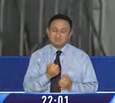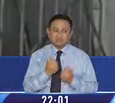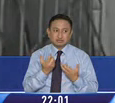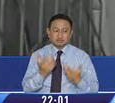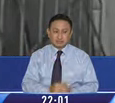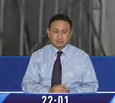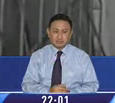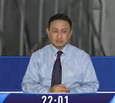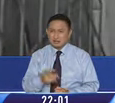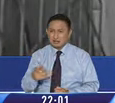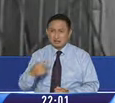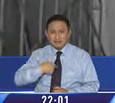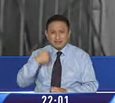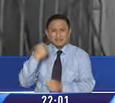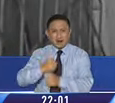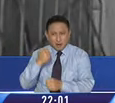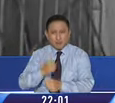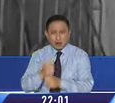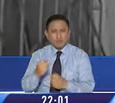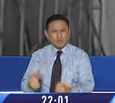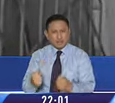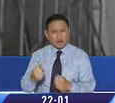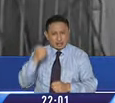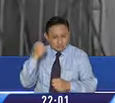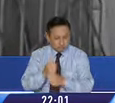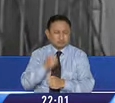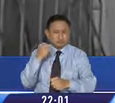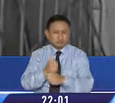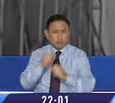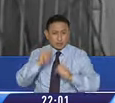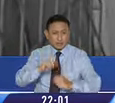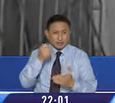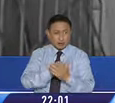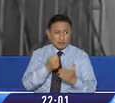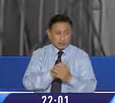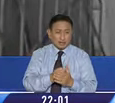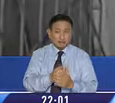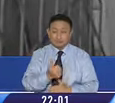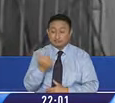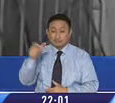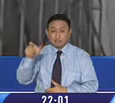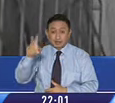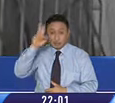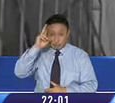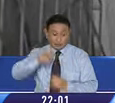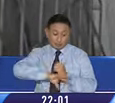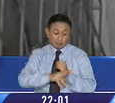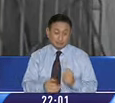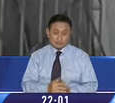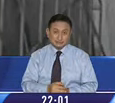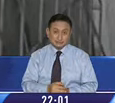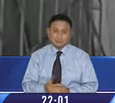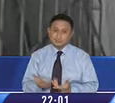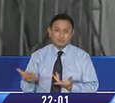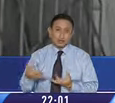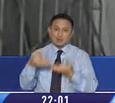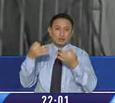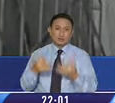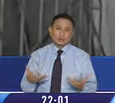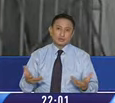sabe del sudor ajeno, de cuánto uno trabaja por conseguir las cosas para que lleguen los delincuentes y se lleven las pertenencias.